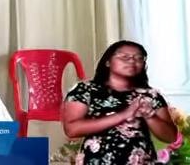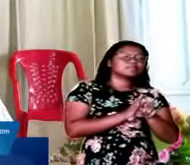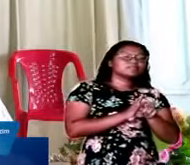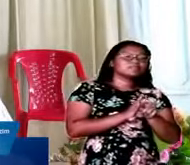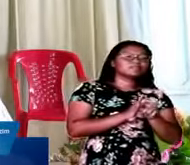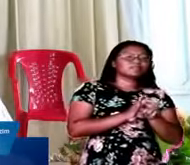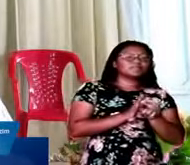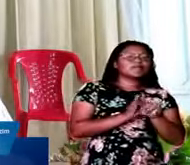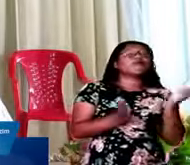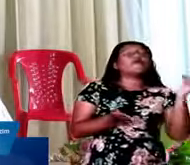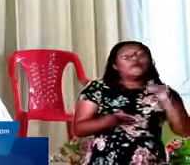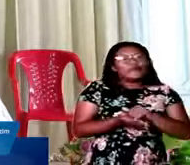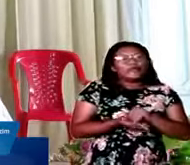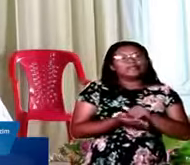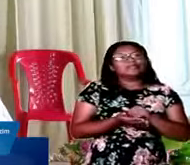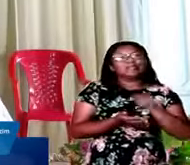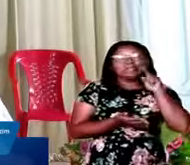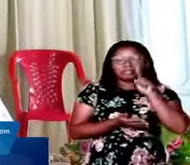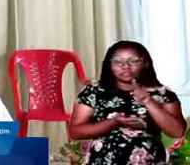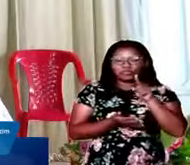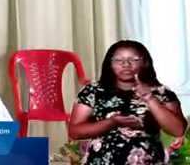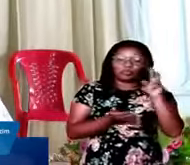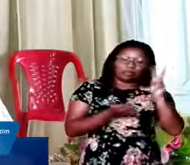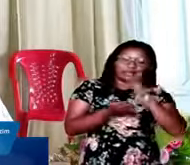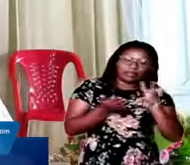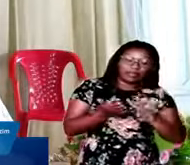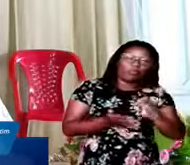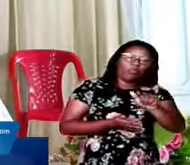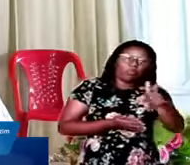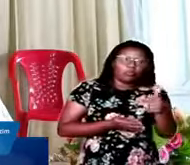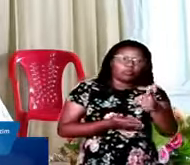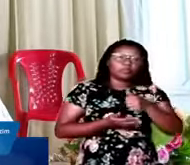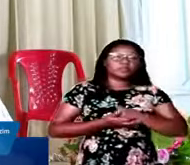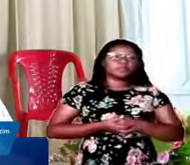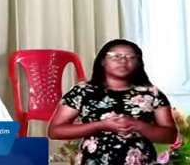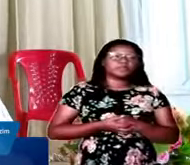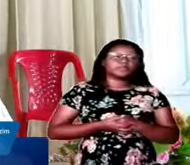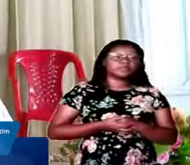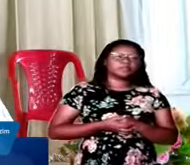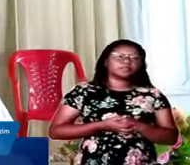caso. Si usted lee en otros pasajes, como...